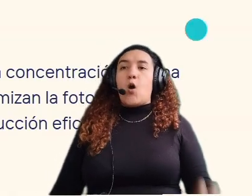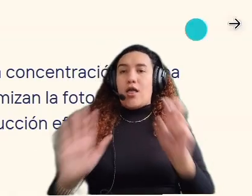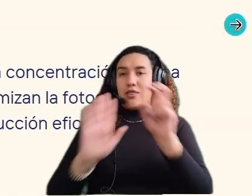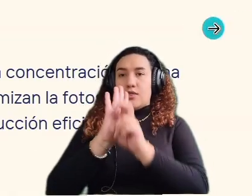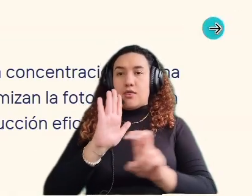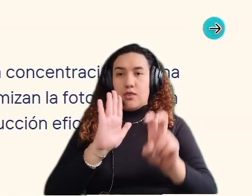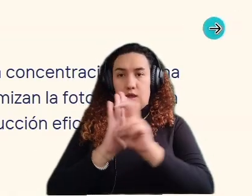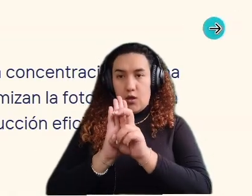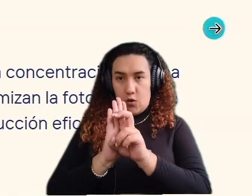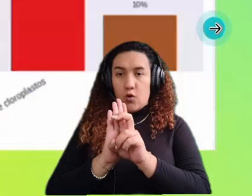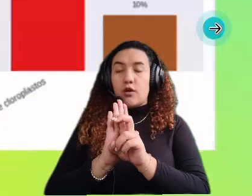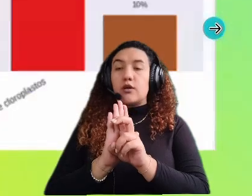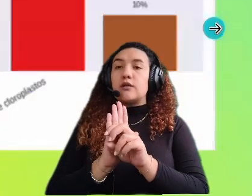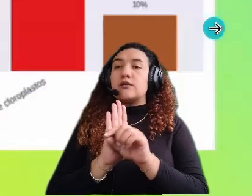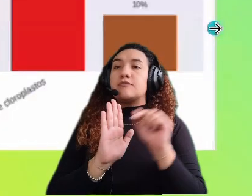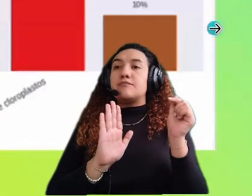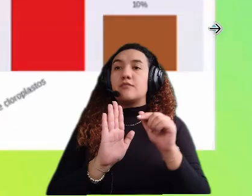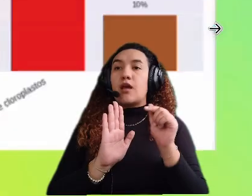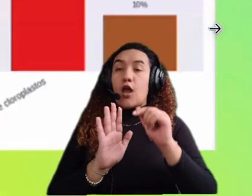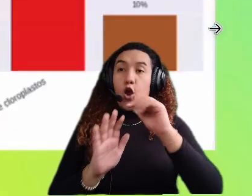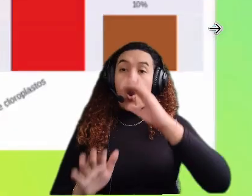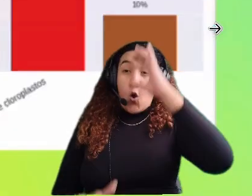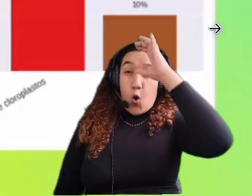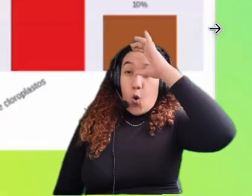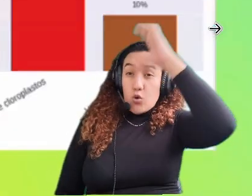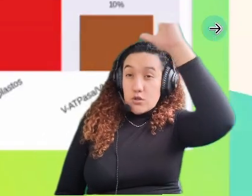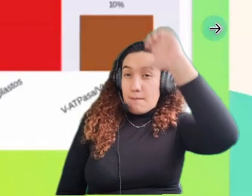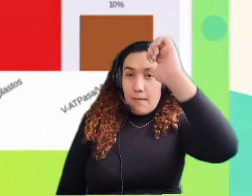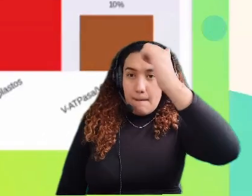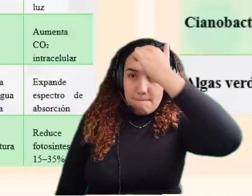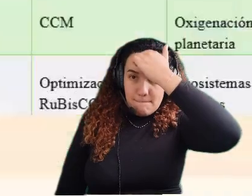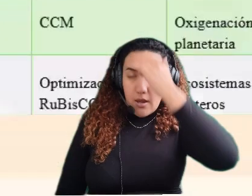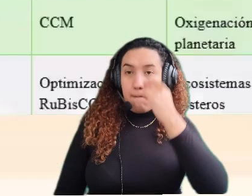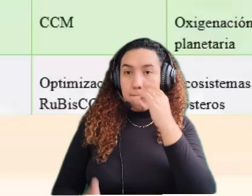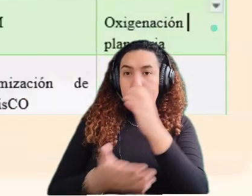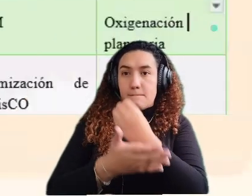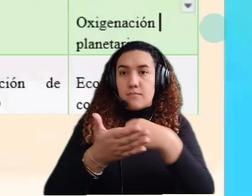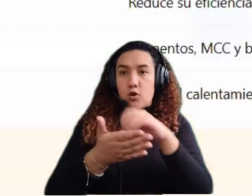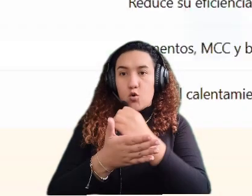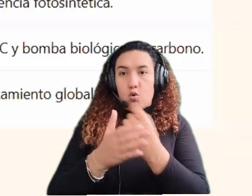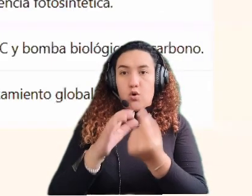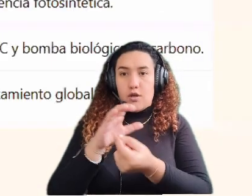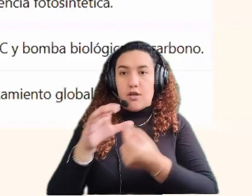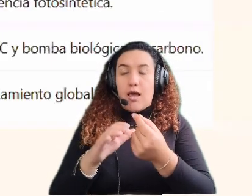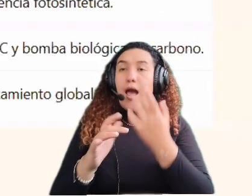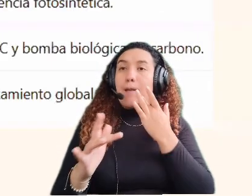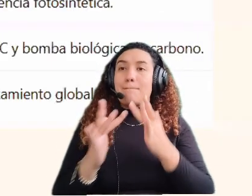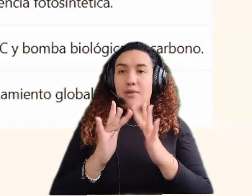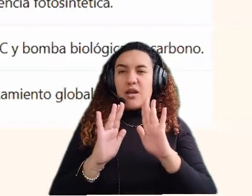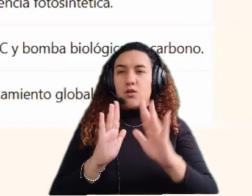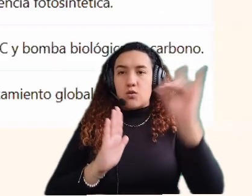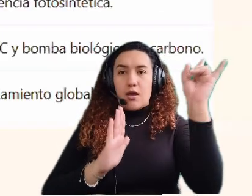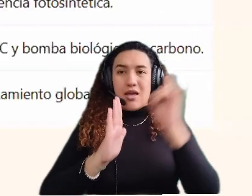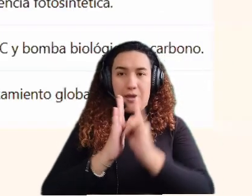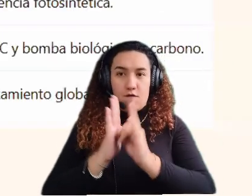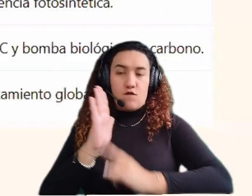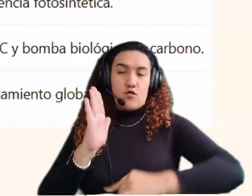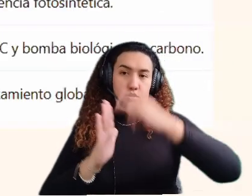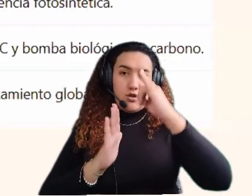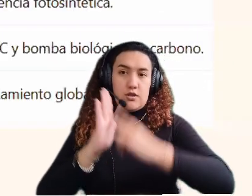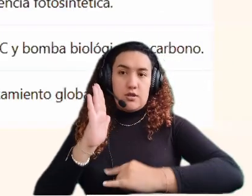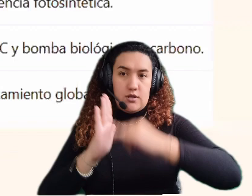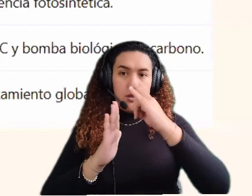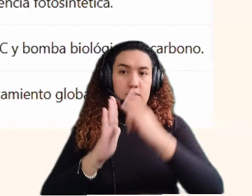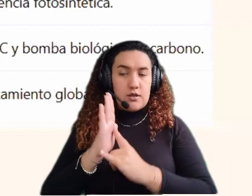nuestro marco teórico, que es el concepto clave en nuestra biología celular. La fotosíntesis en el